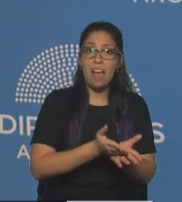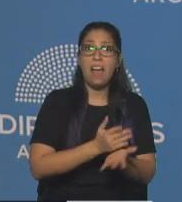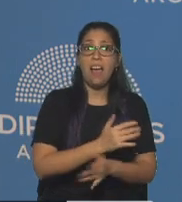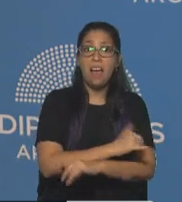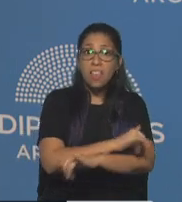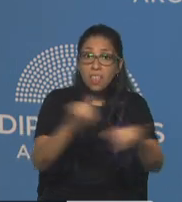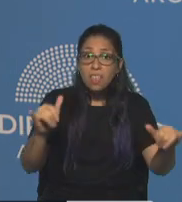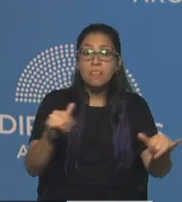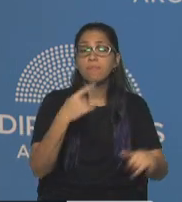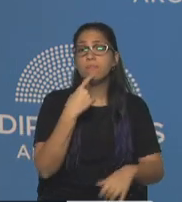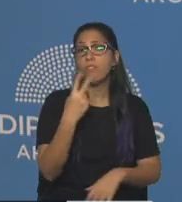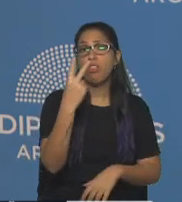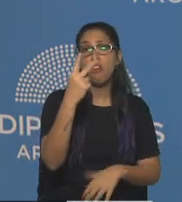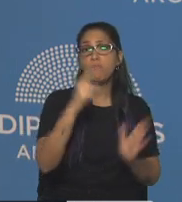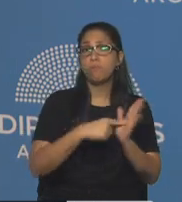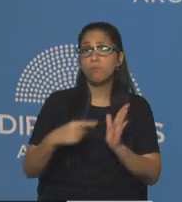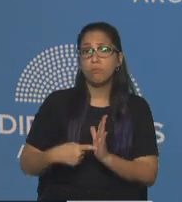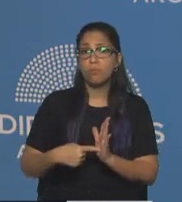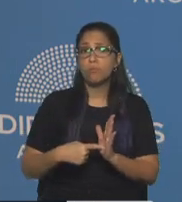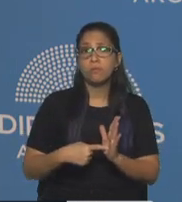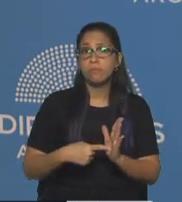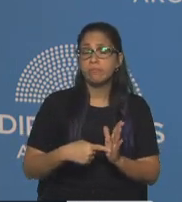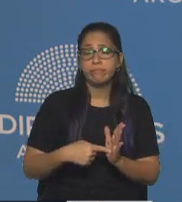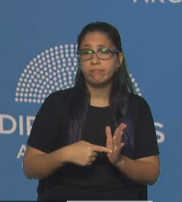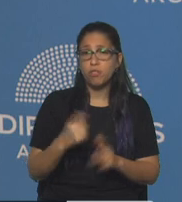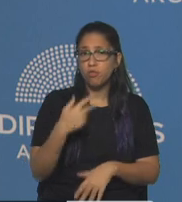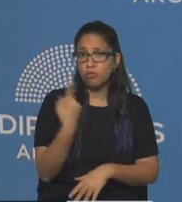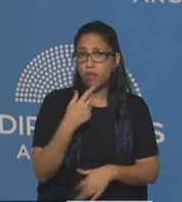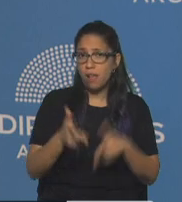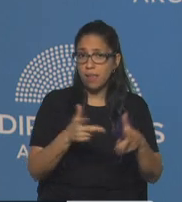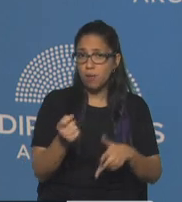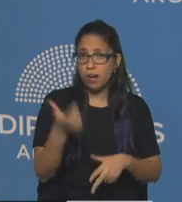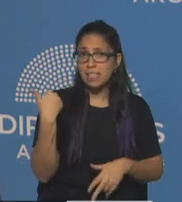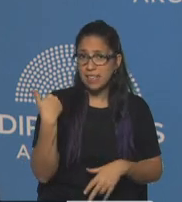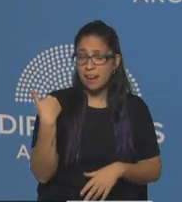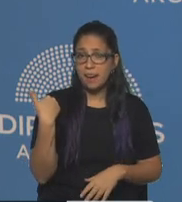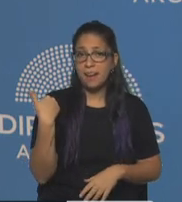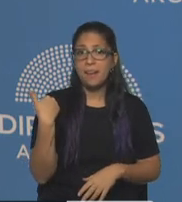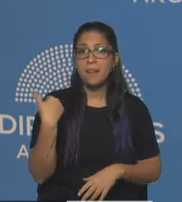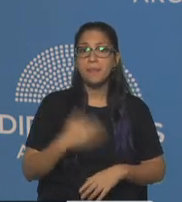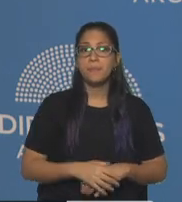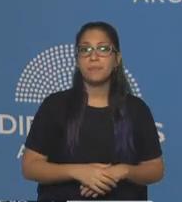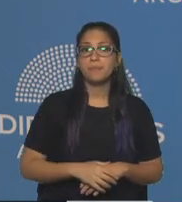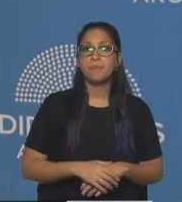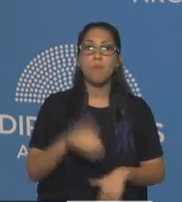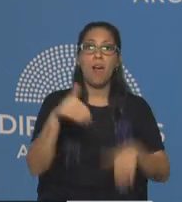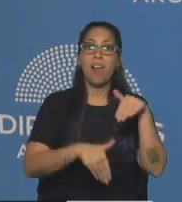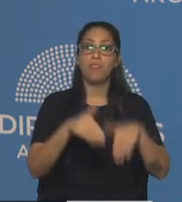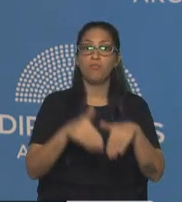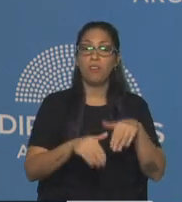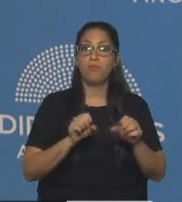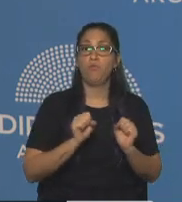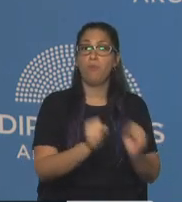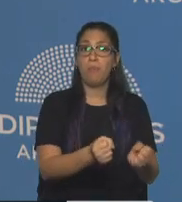Toma dos hechos muy concretos, acá los acabamos de mencionar: la suspensión de las elecciones